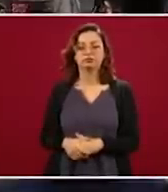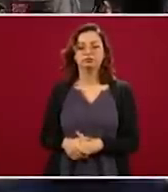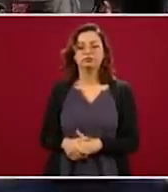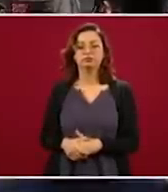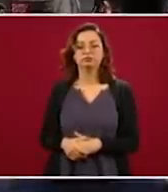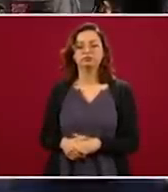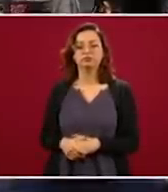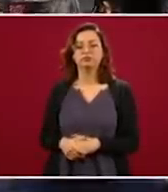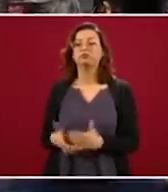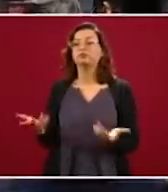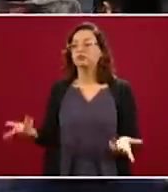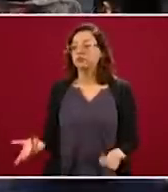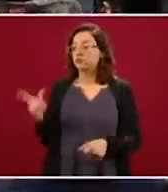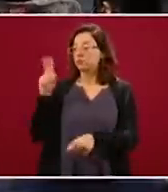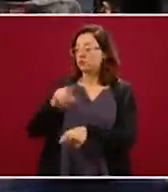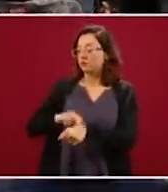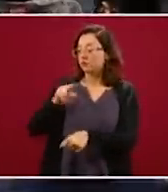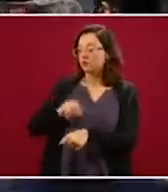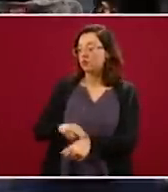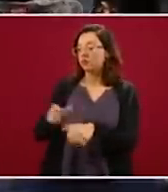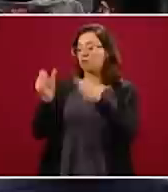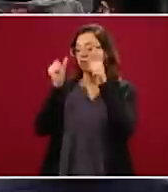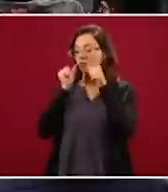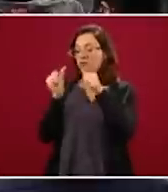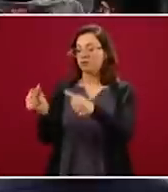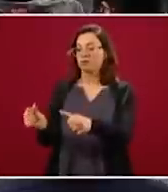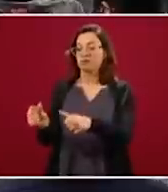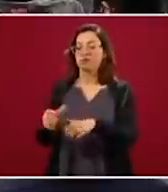Y la atención médica,